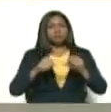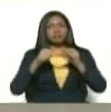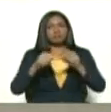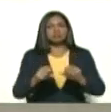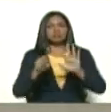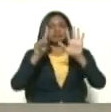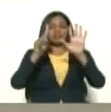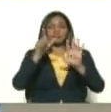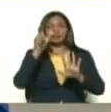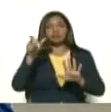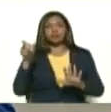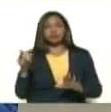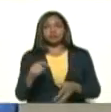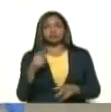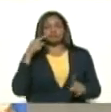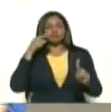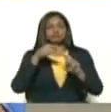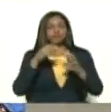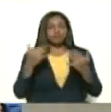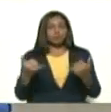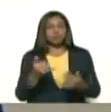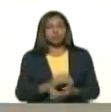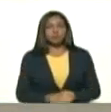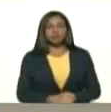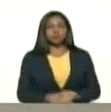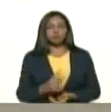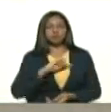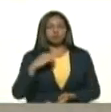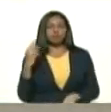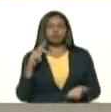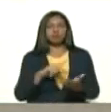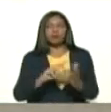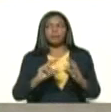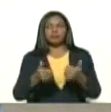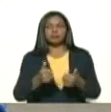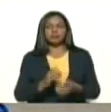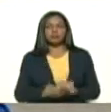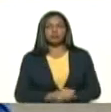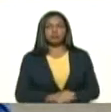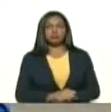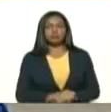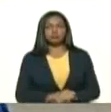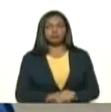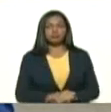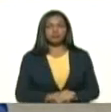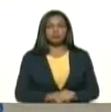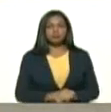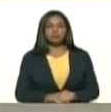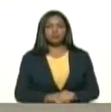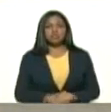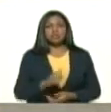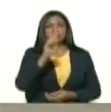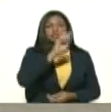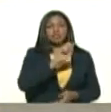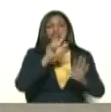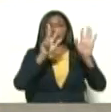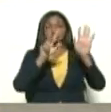6 casos, precisamente. Estamos llegando a 181